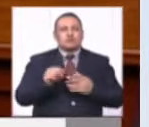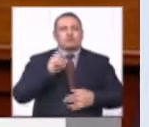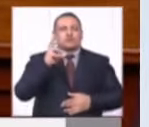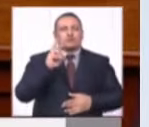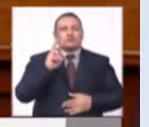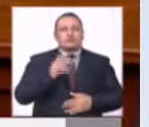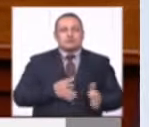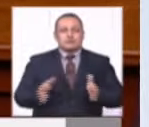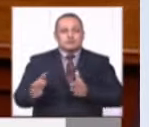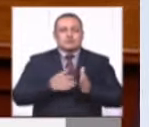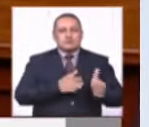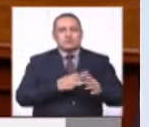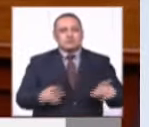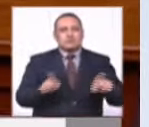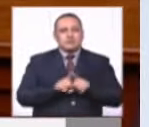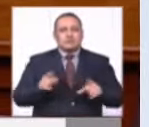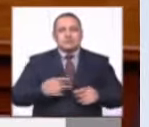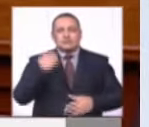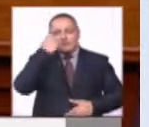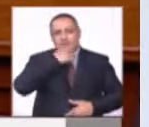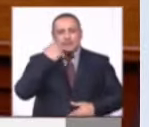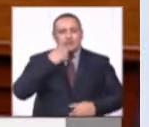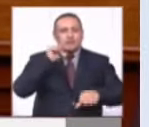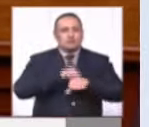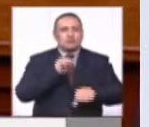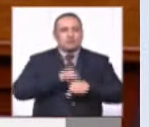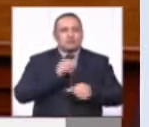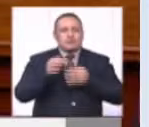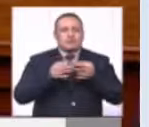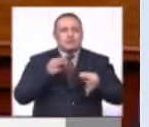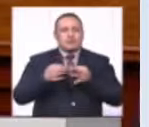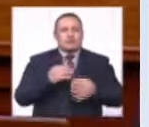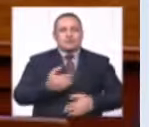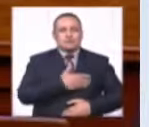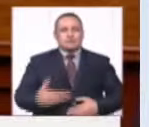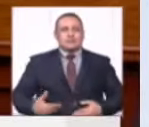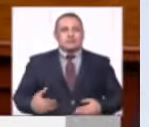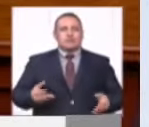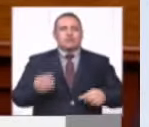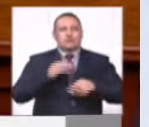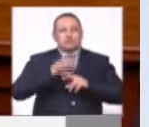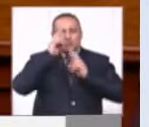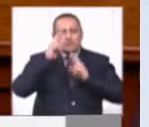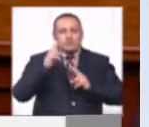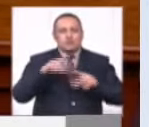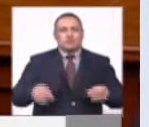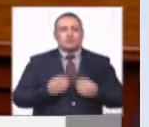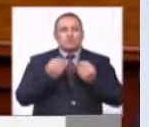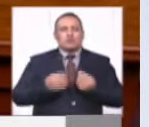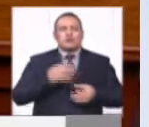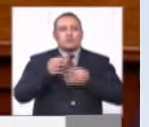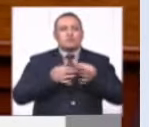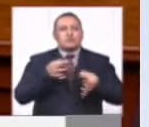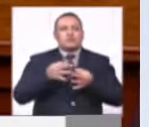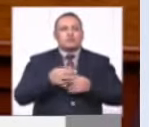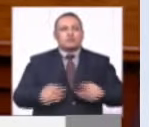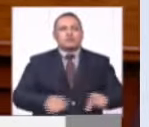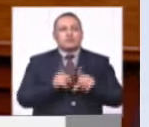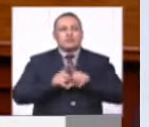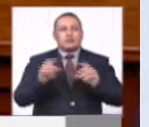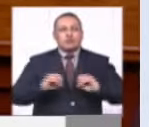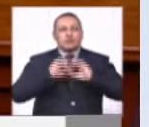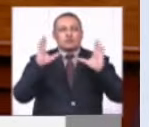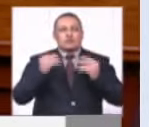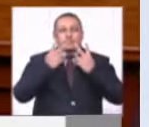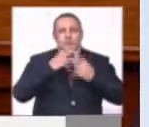rasero. Hay que ser bien cara dura para expresarse de esa manera, presidente, con todo respeto. ¿Por qué motivo lo digo? El día de